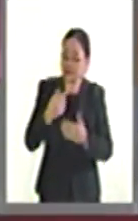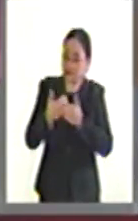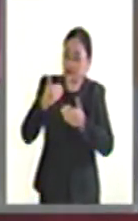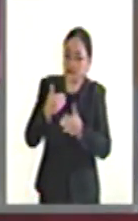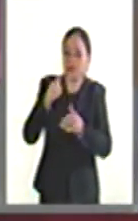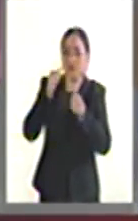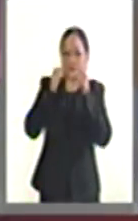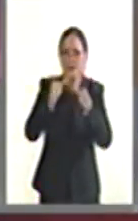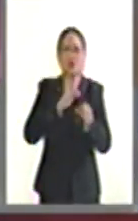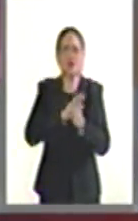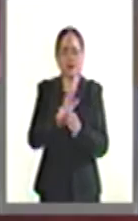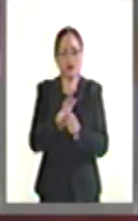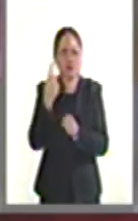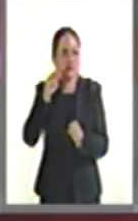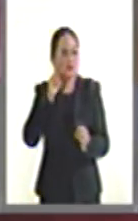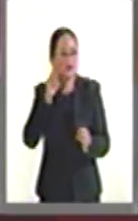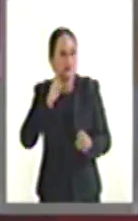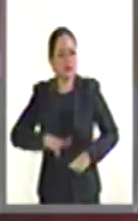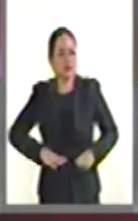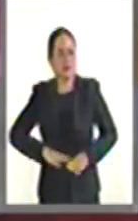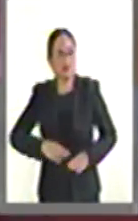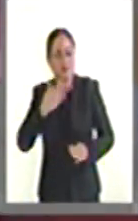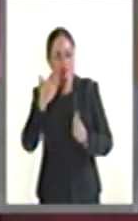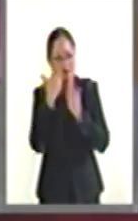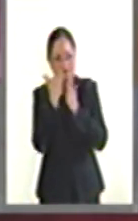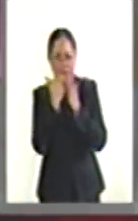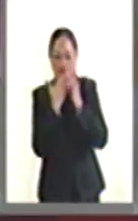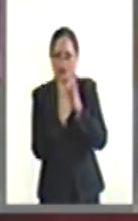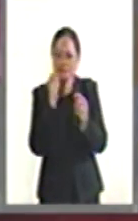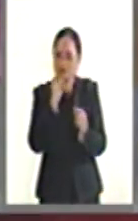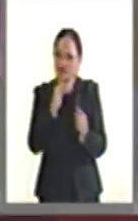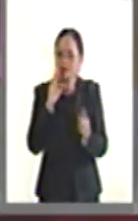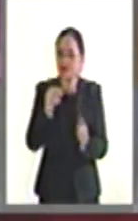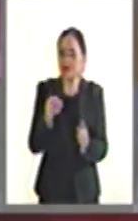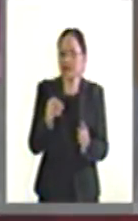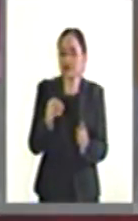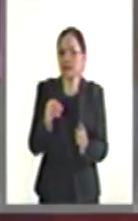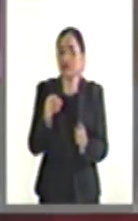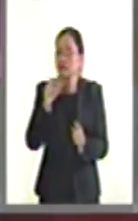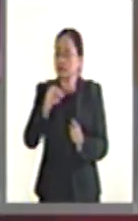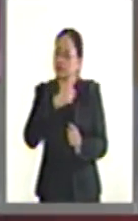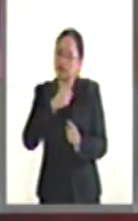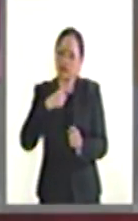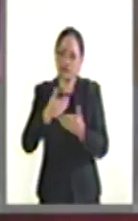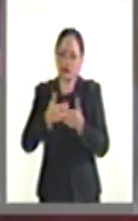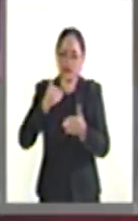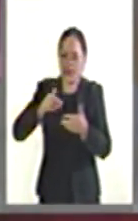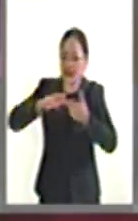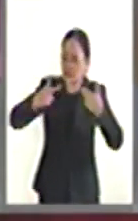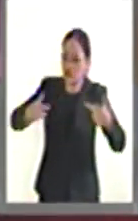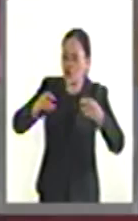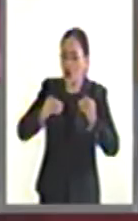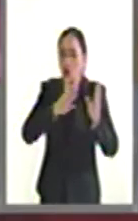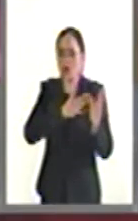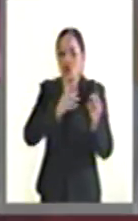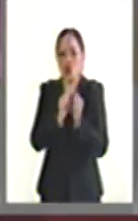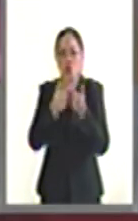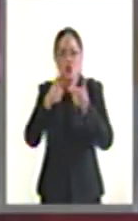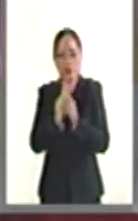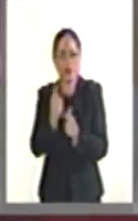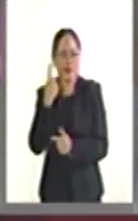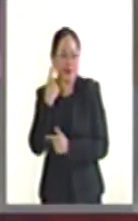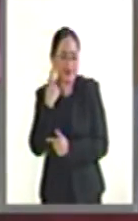cuenta para la idoneidad de los candidatos que no tuvieran vínculos o compromisos con algún partido